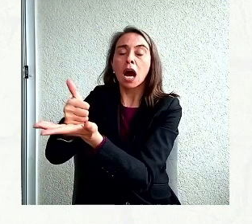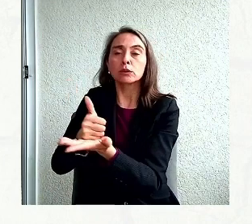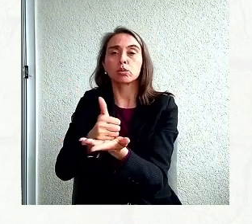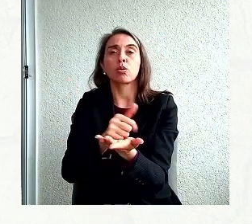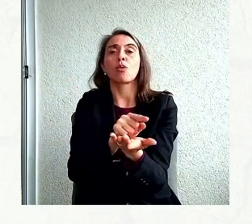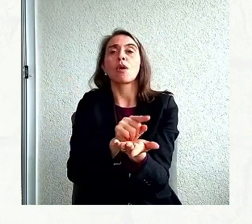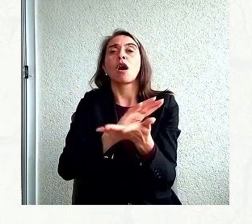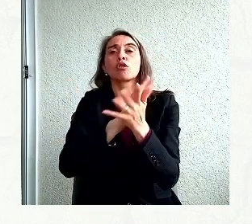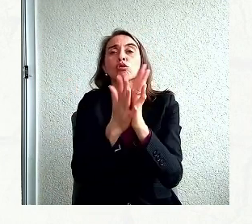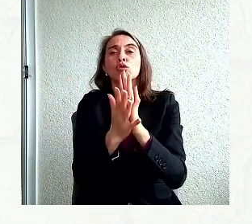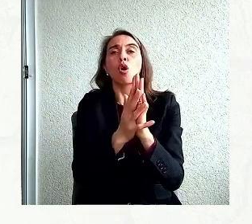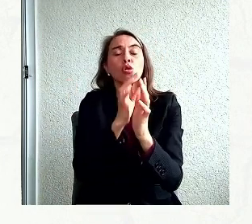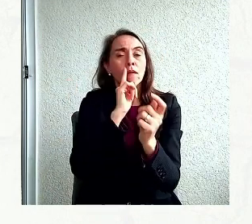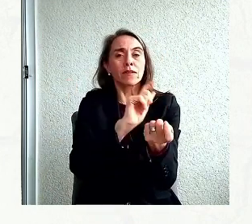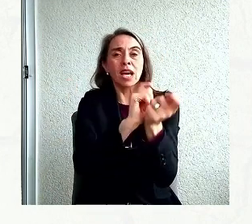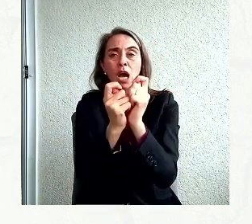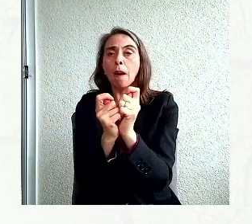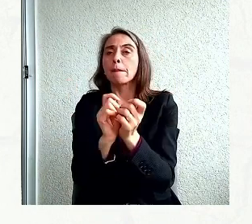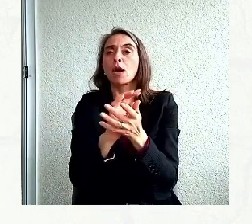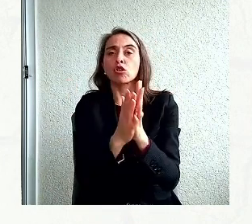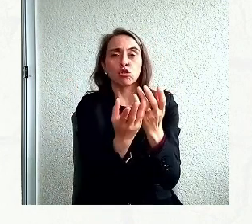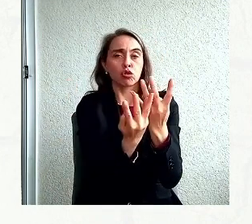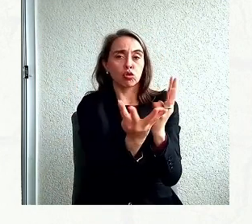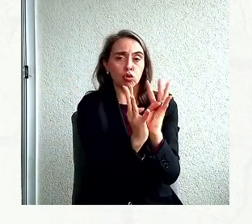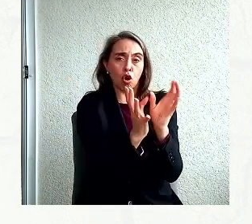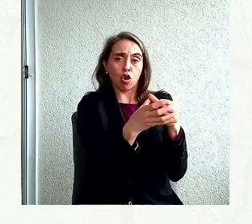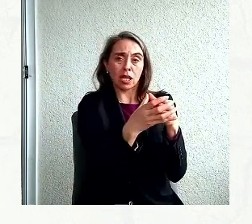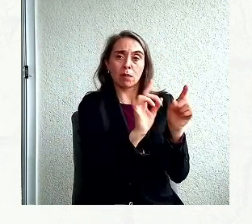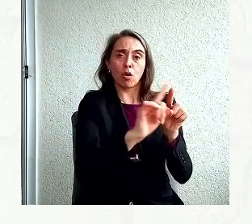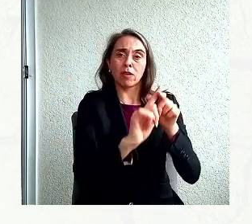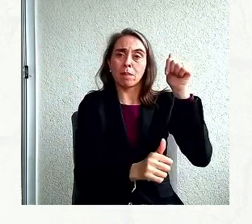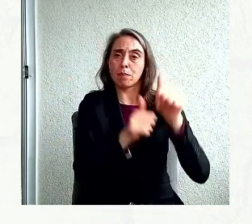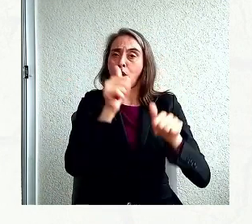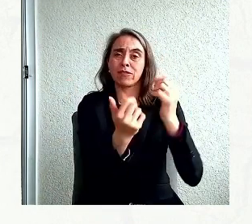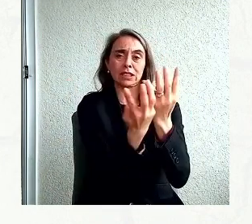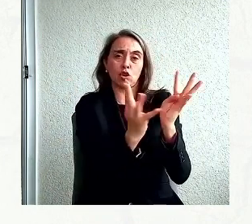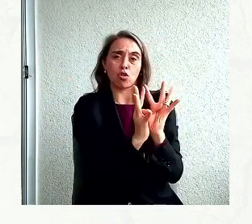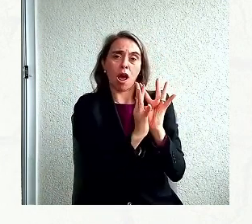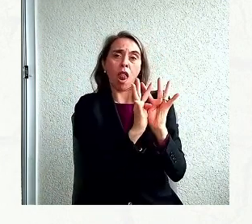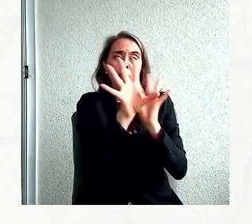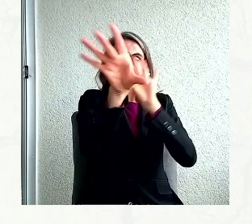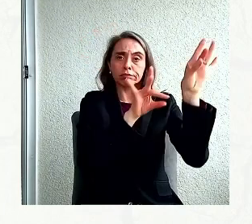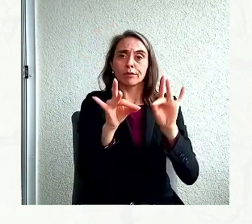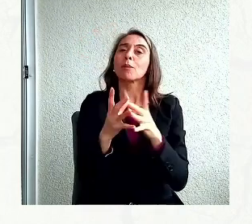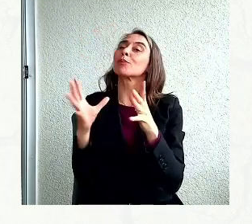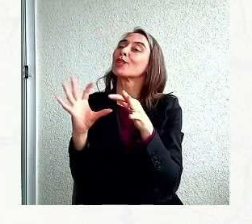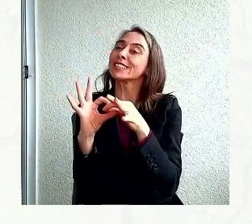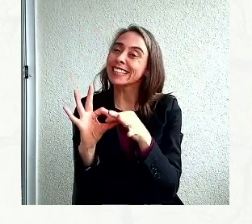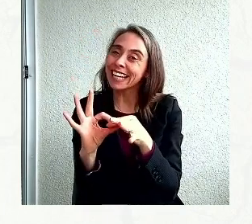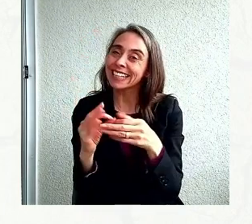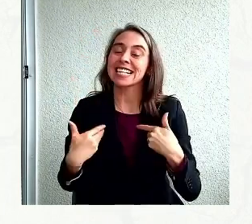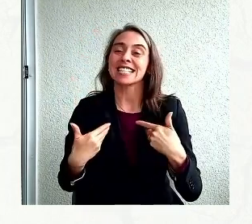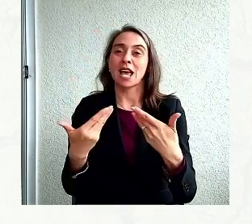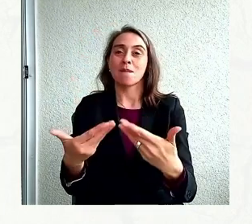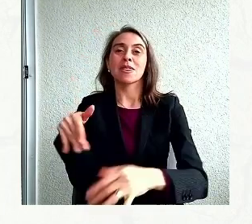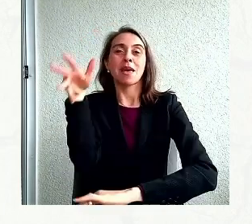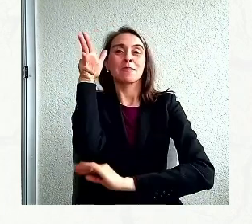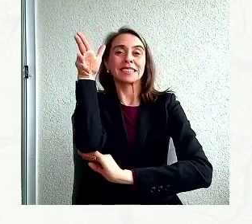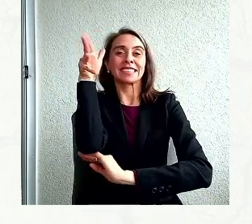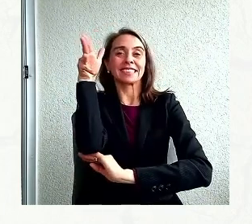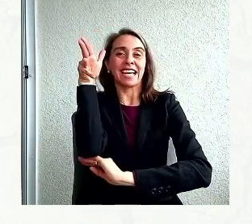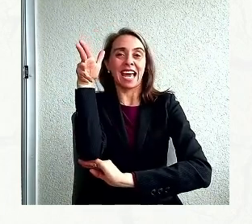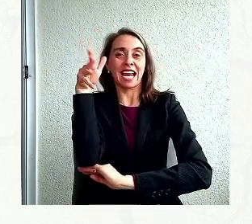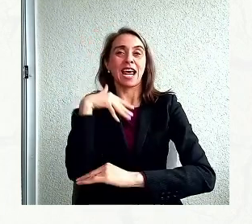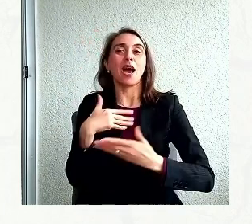equipos son multidisciplinarios, requiere equipos multidisciplinarios. Muchas gracias por invitarme a esta charla y estoy muy complacido